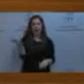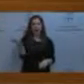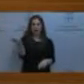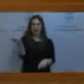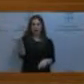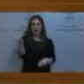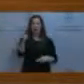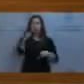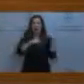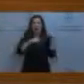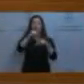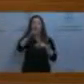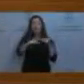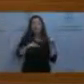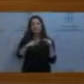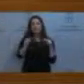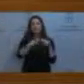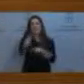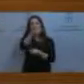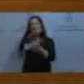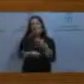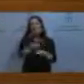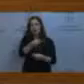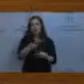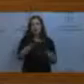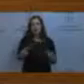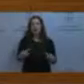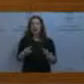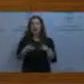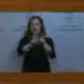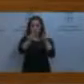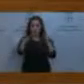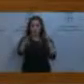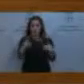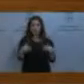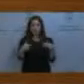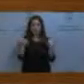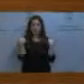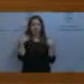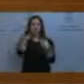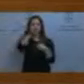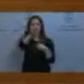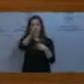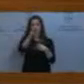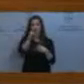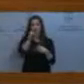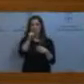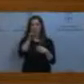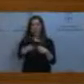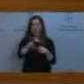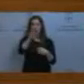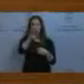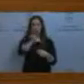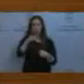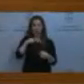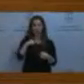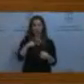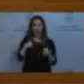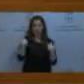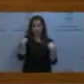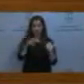obras que tenía que ejecutar la sociedad estatal de aguas, obras competencia de la comunidad autónoma y obras, como el que hoy nos ocupa